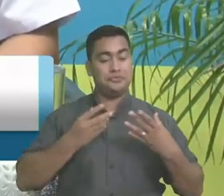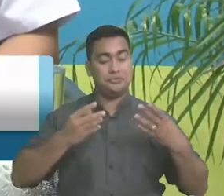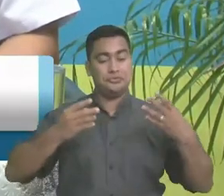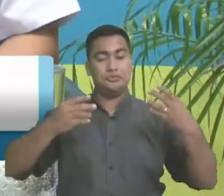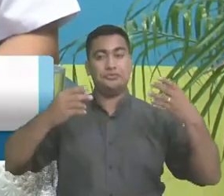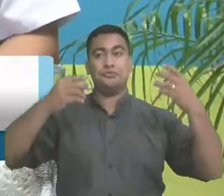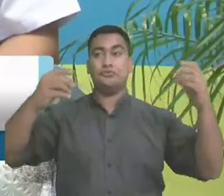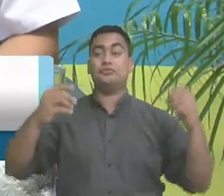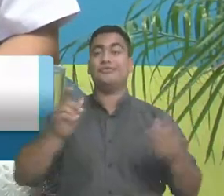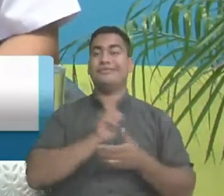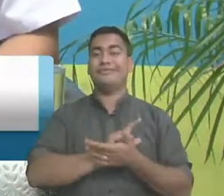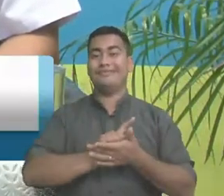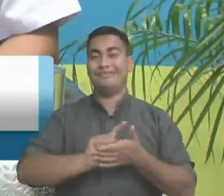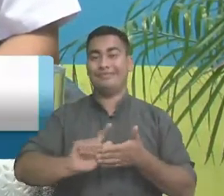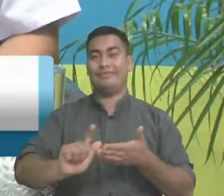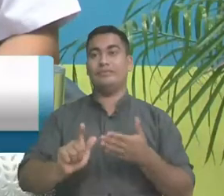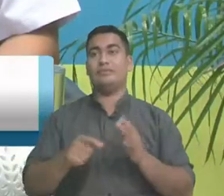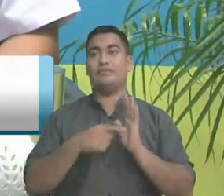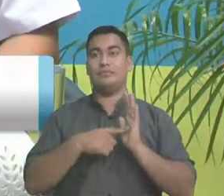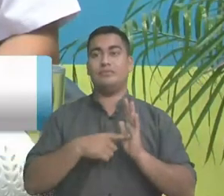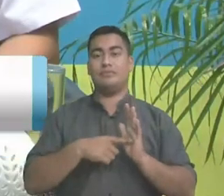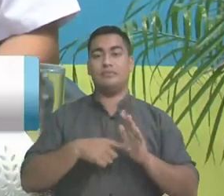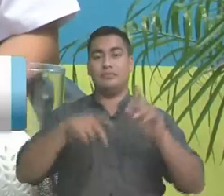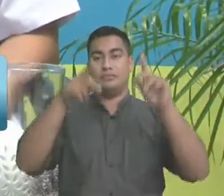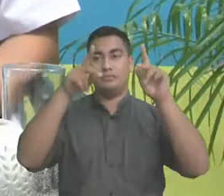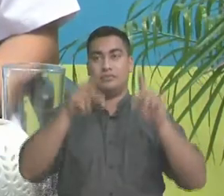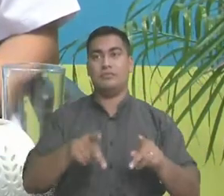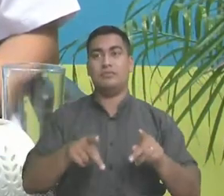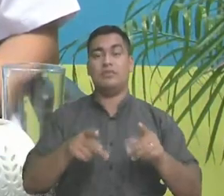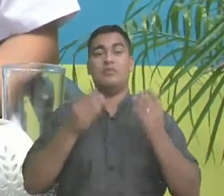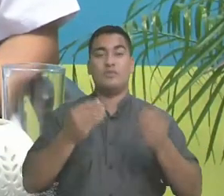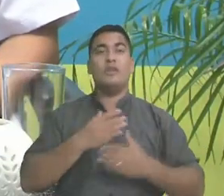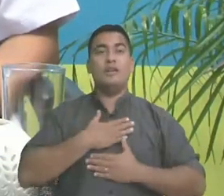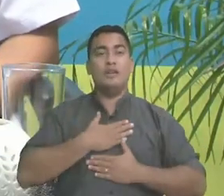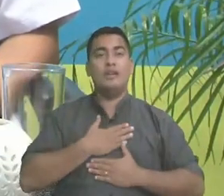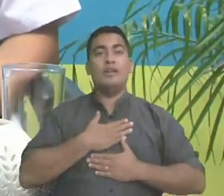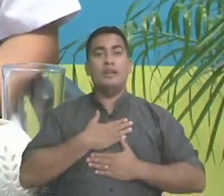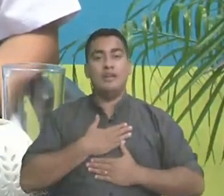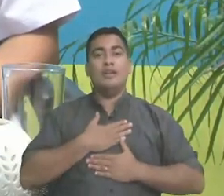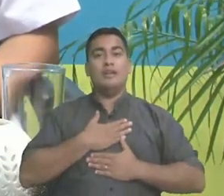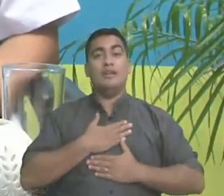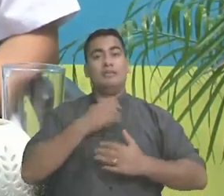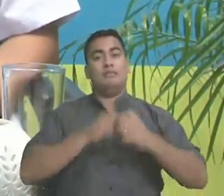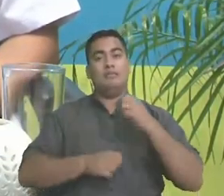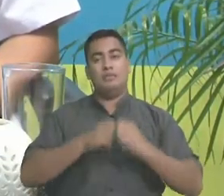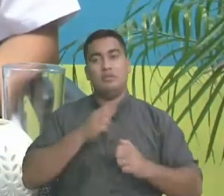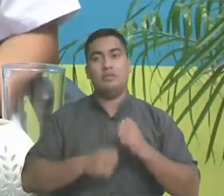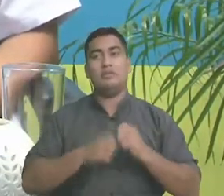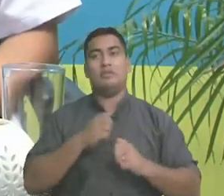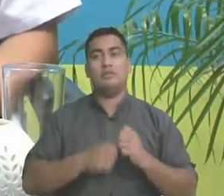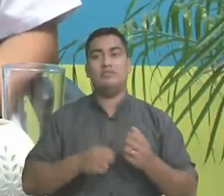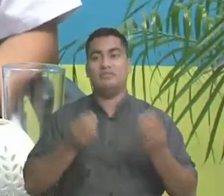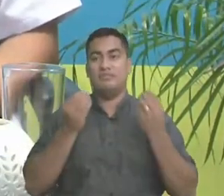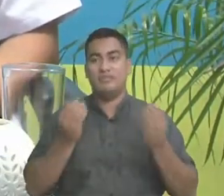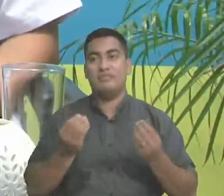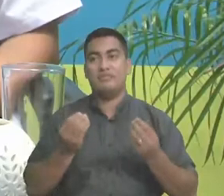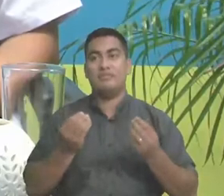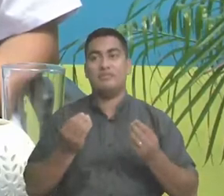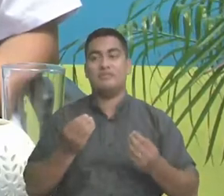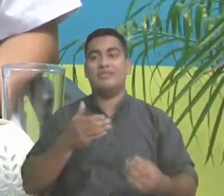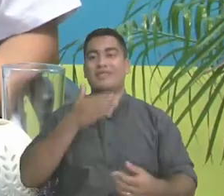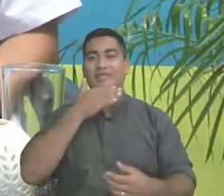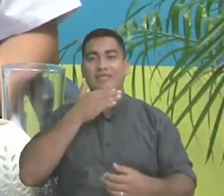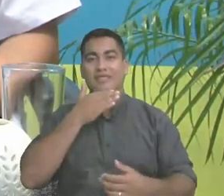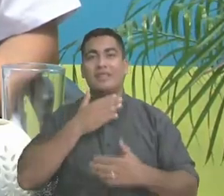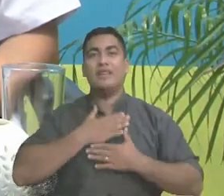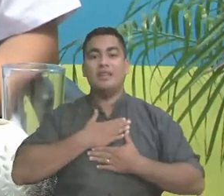y a disminuir la sibilancia. Cuando los pacientes se encuentran demasiado agitados, demasiado con sibilancia, dificultad para